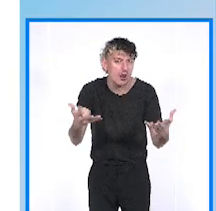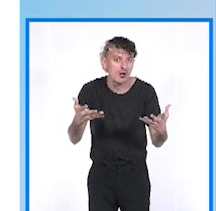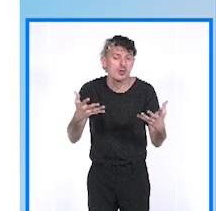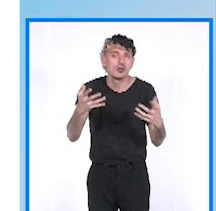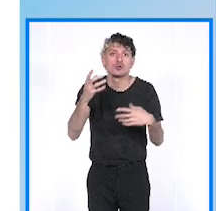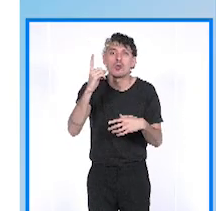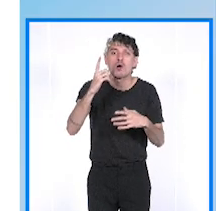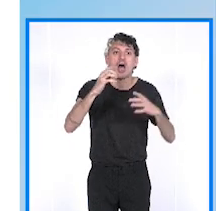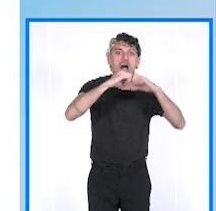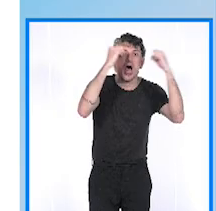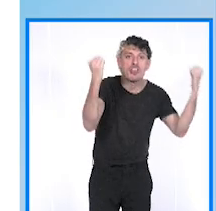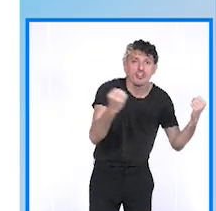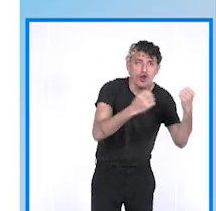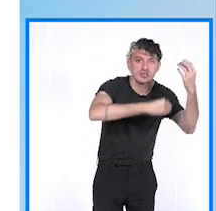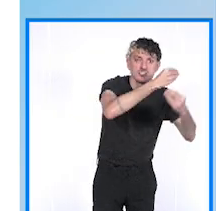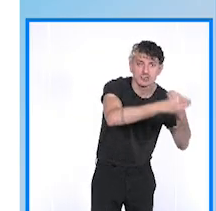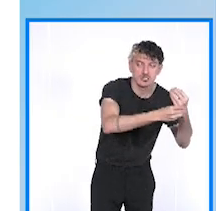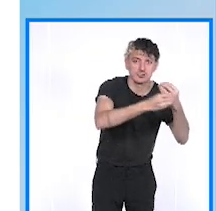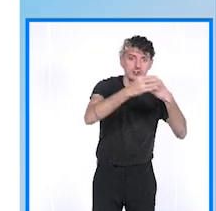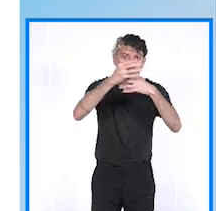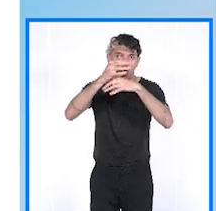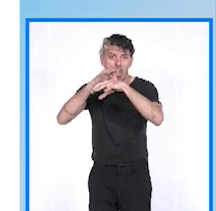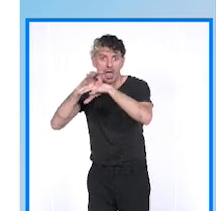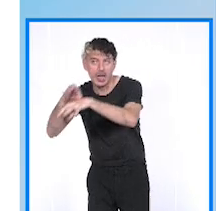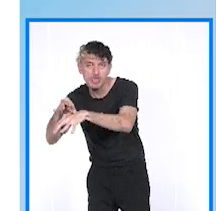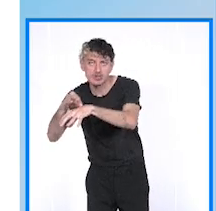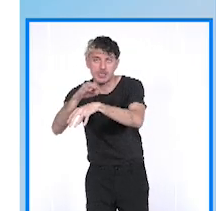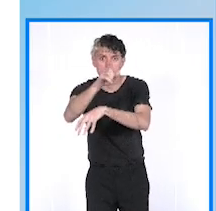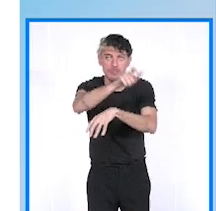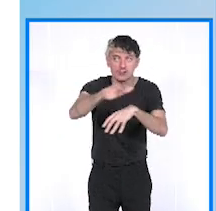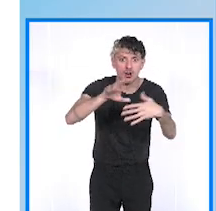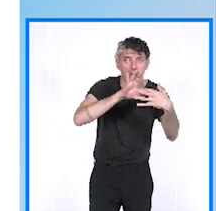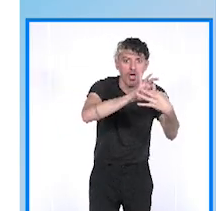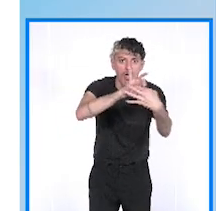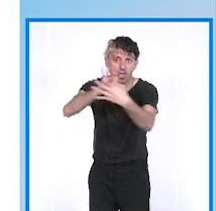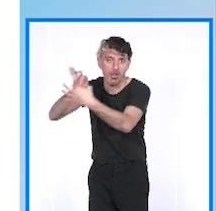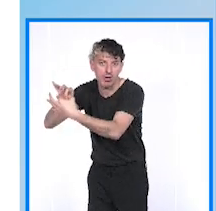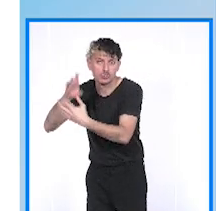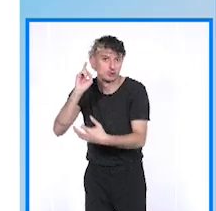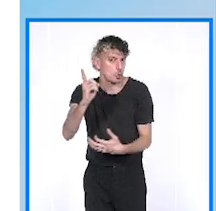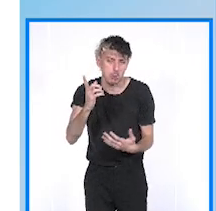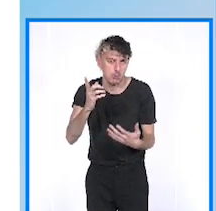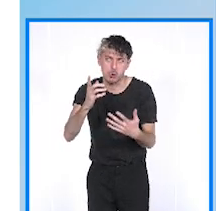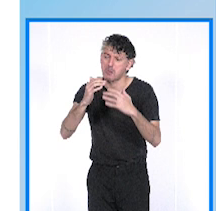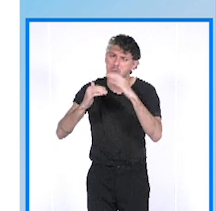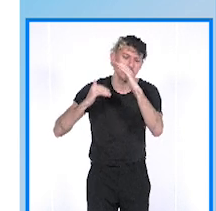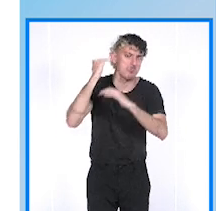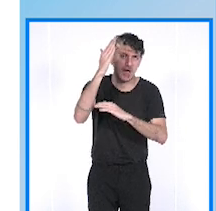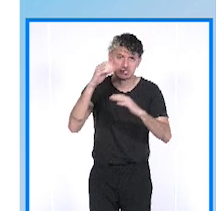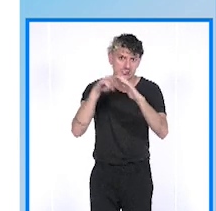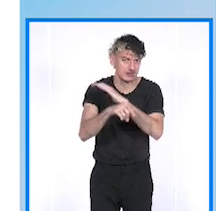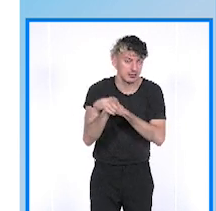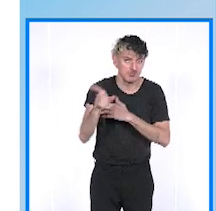acciones y agentes y las personas no eso simplemente pues es una e es una digamos una capacidad